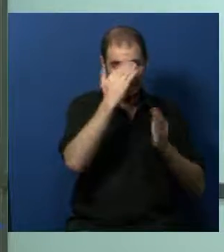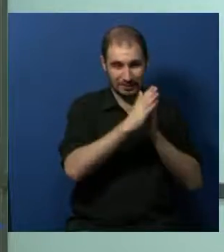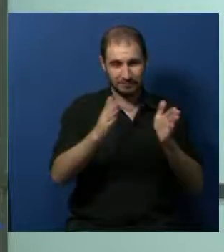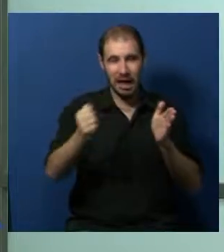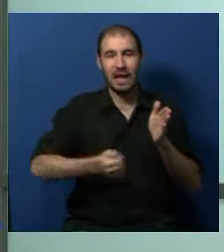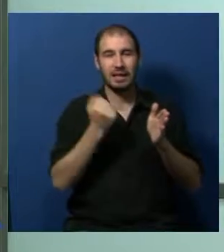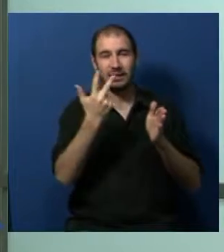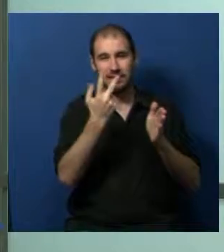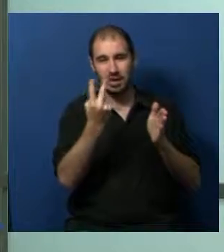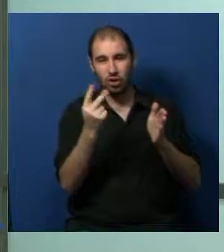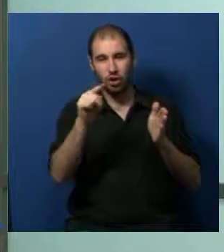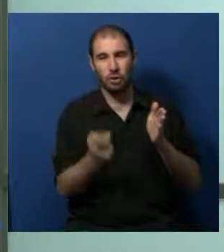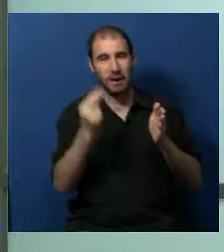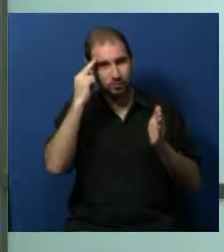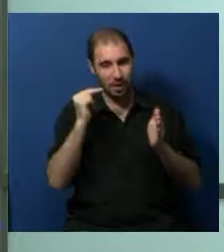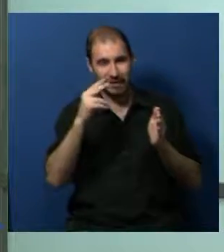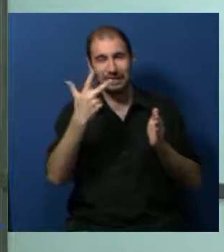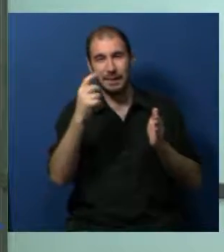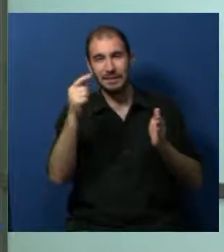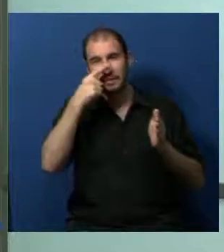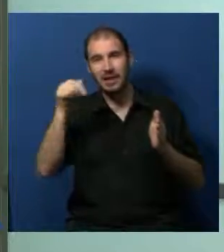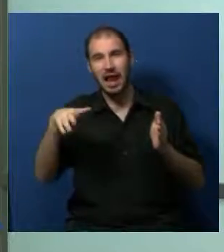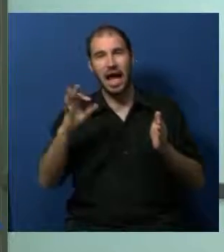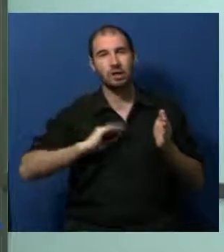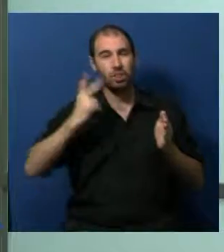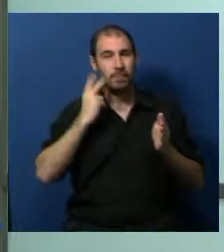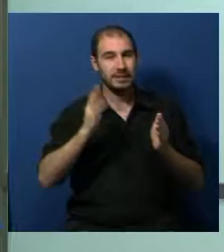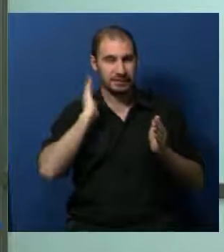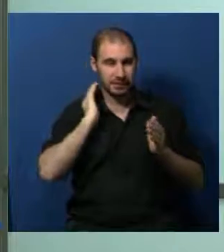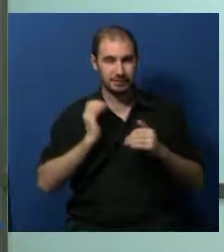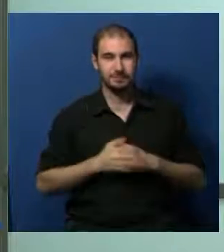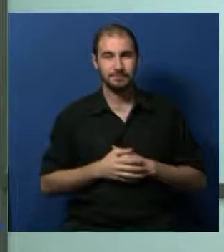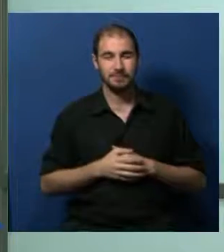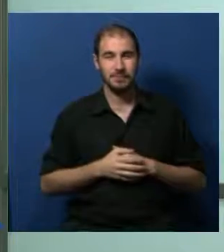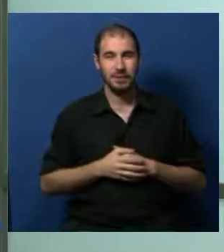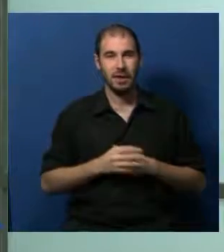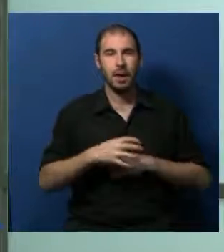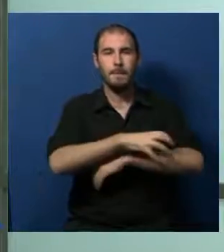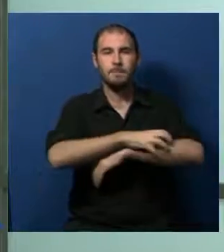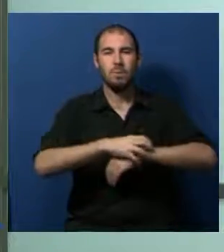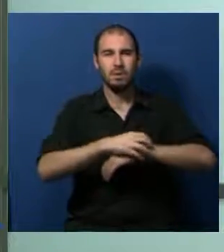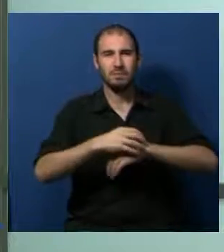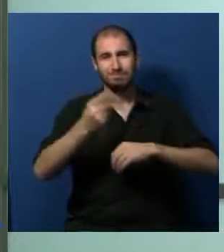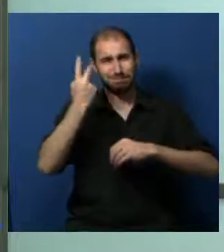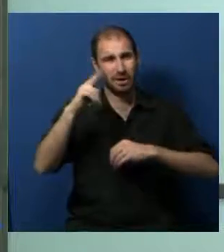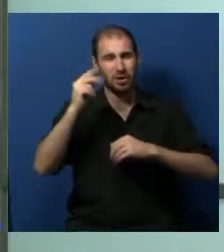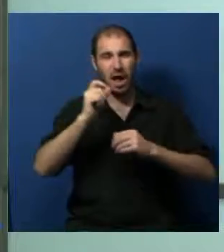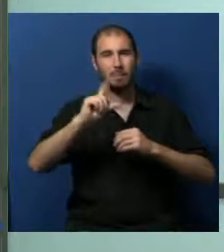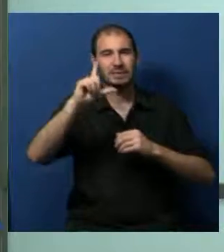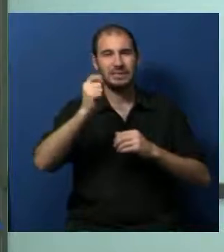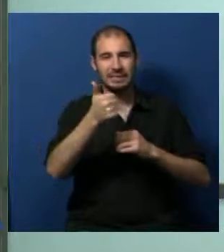al 32,9% al tercer trimestre del año 2016. La indigencia subió en este sentido